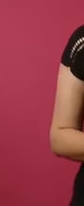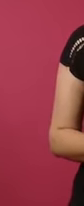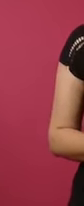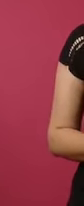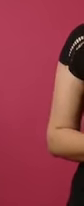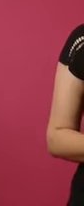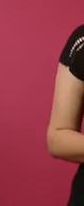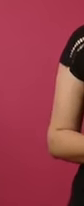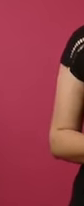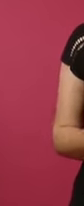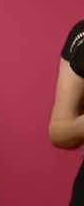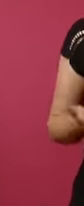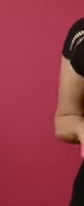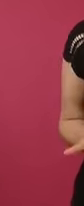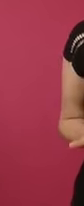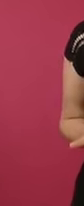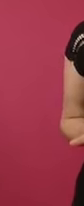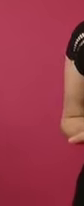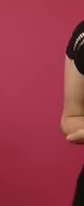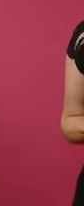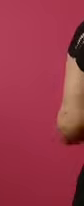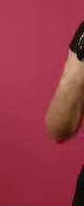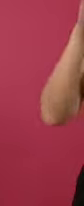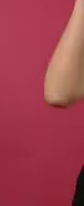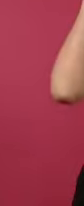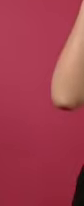o una de las medidas